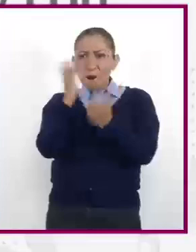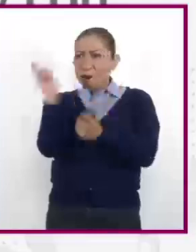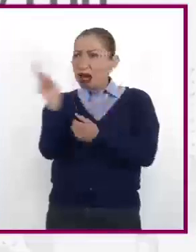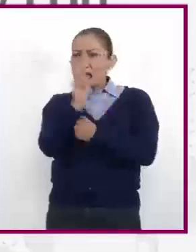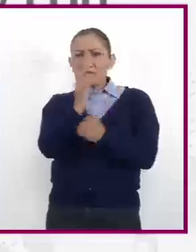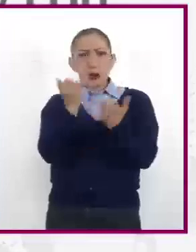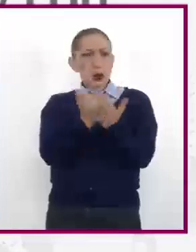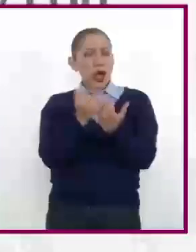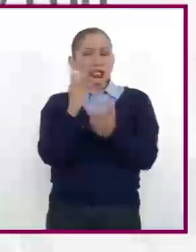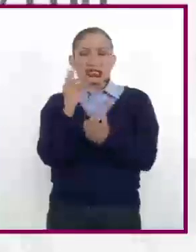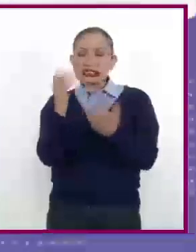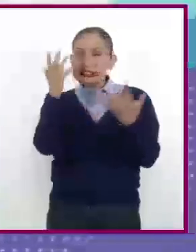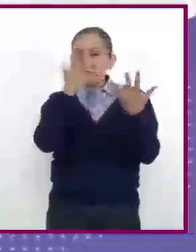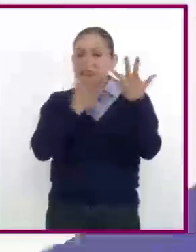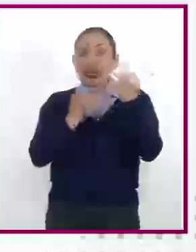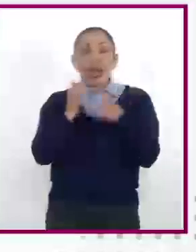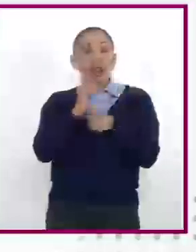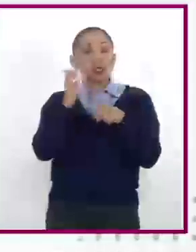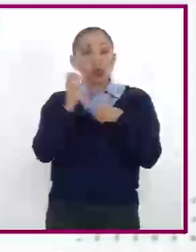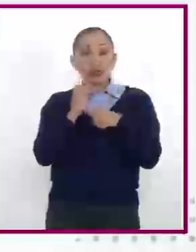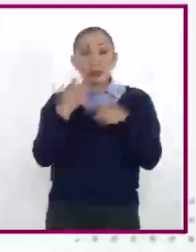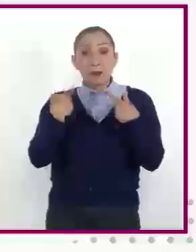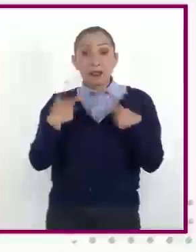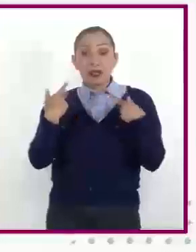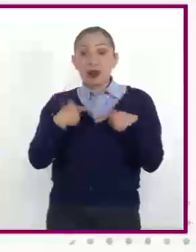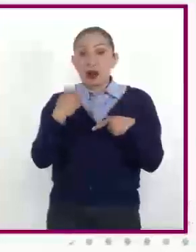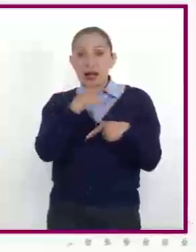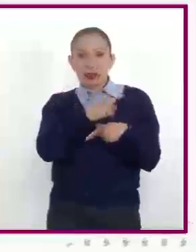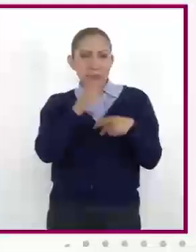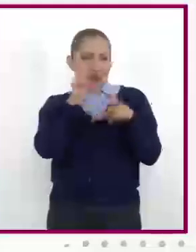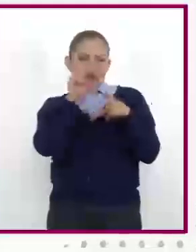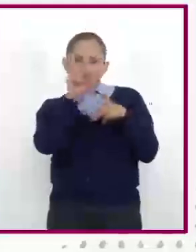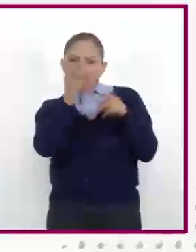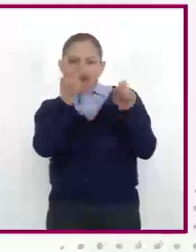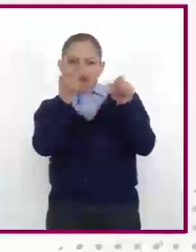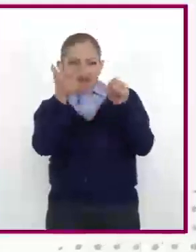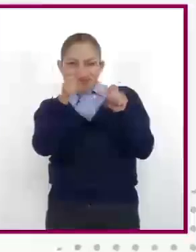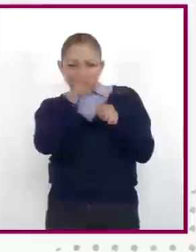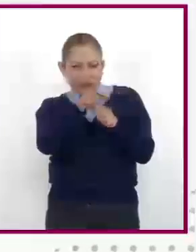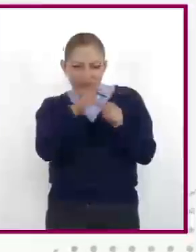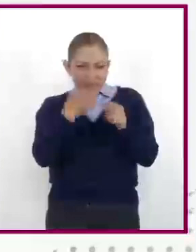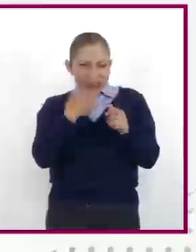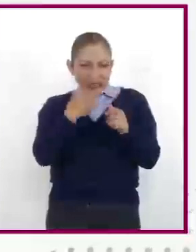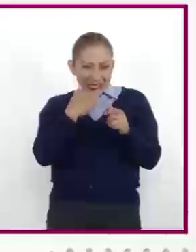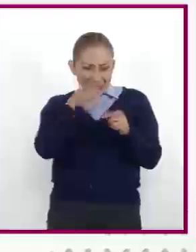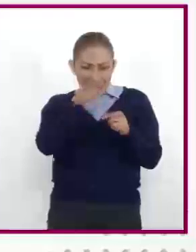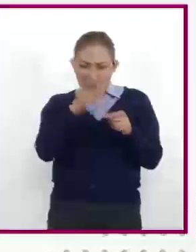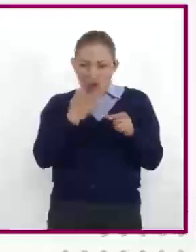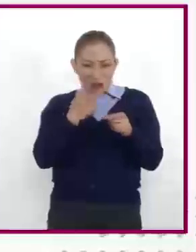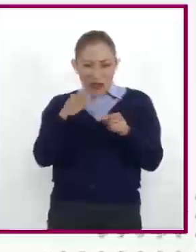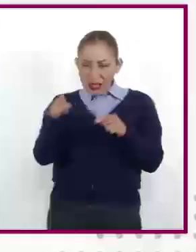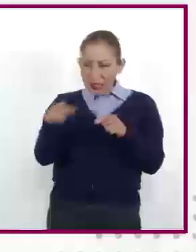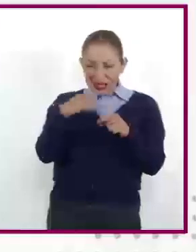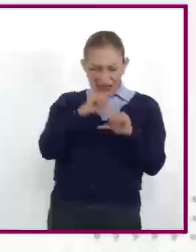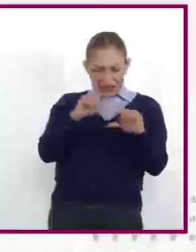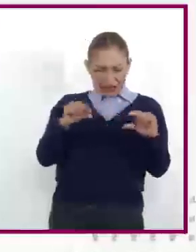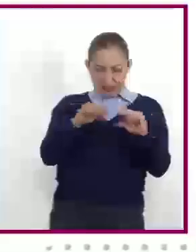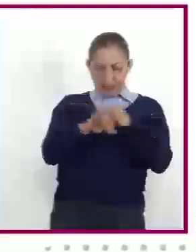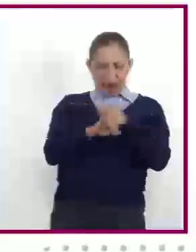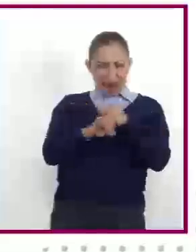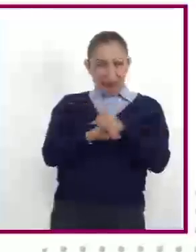apariencia. Es entonces que el lector debe discriminar cuáles son entradas que pudieran responder a su propósito de